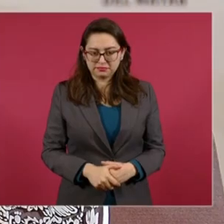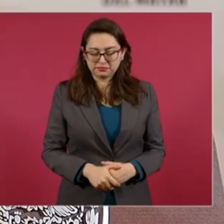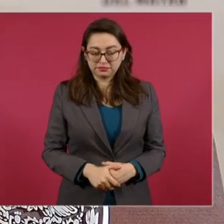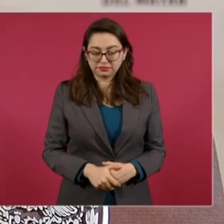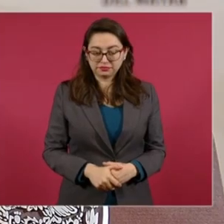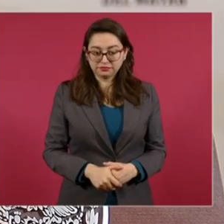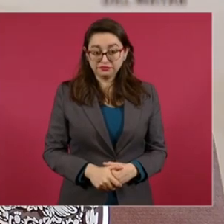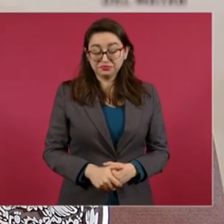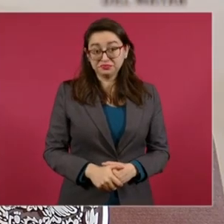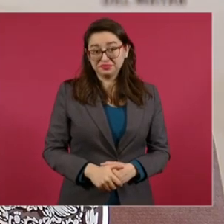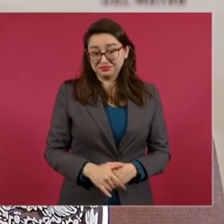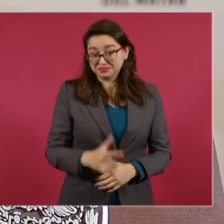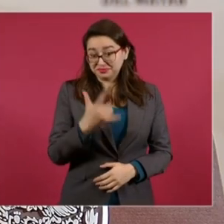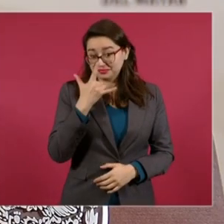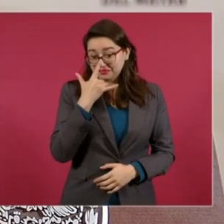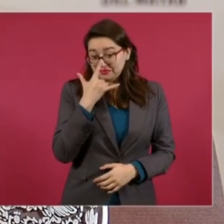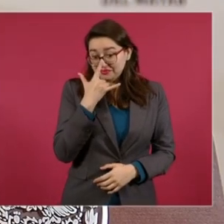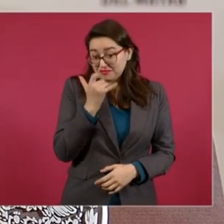supuesta,